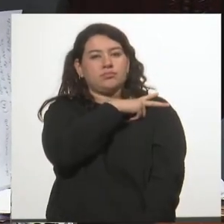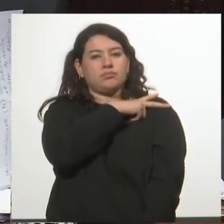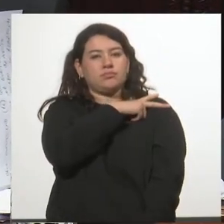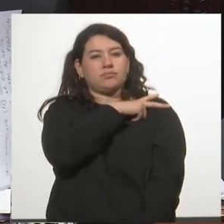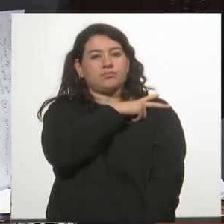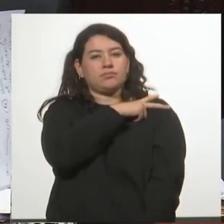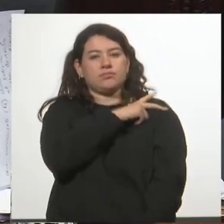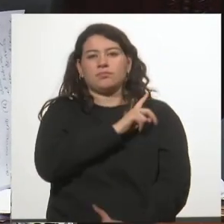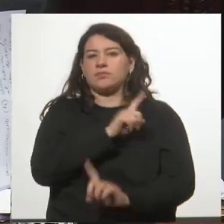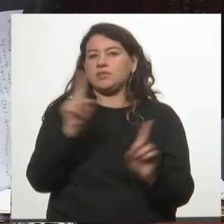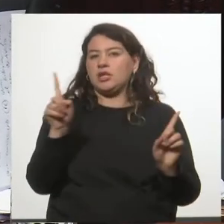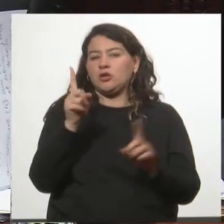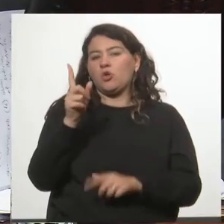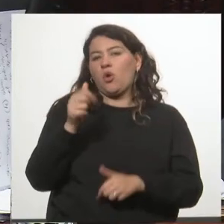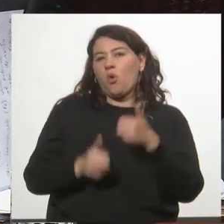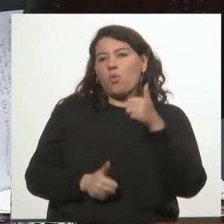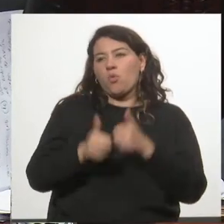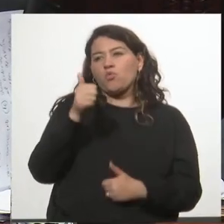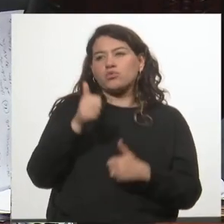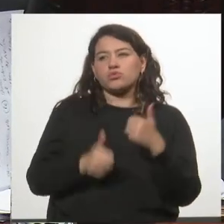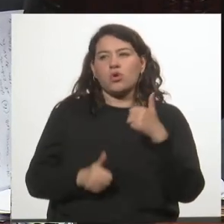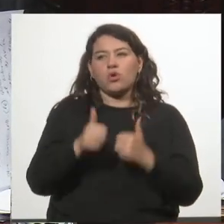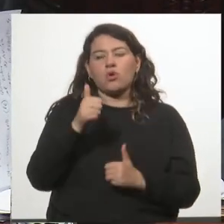sin concurso sin